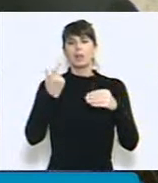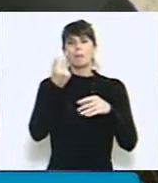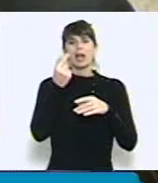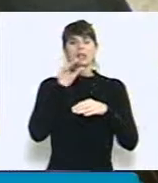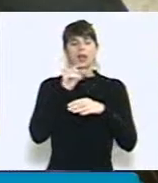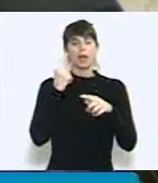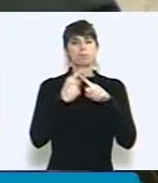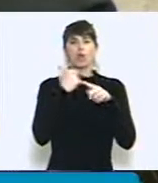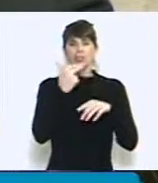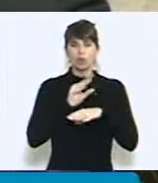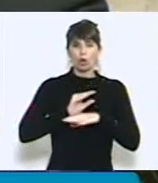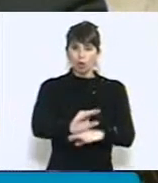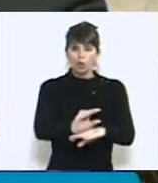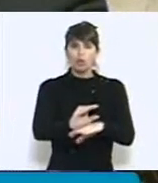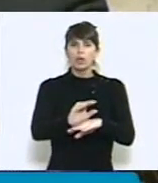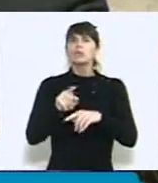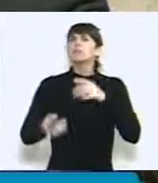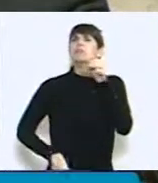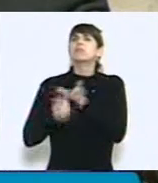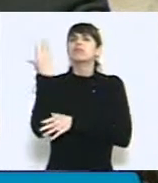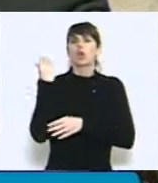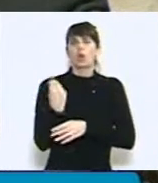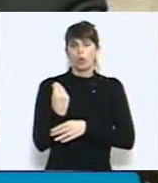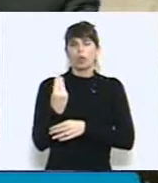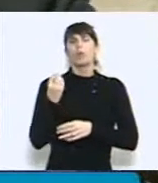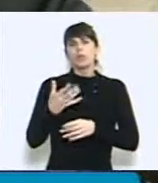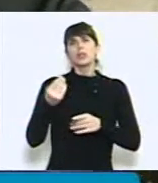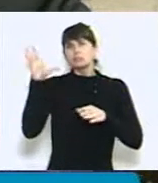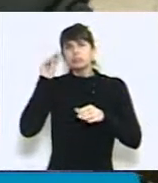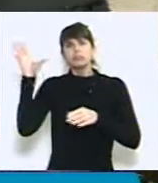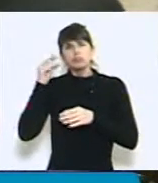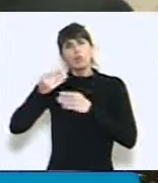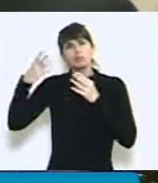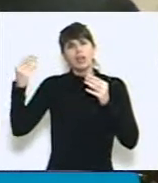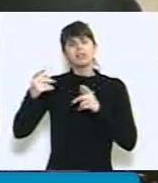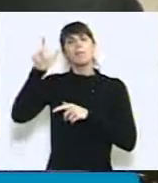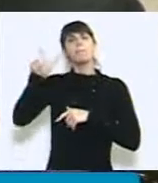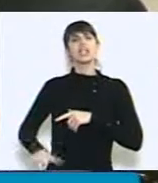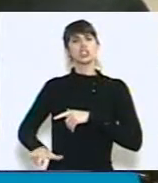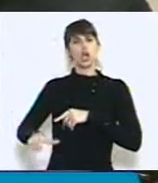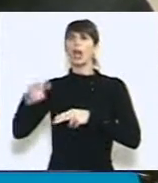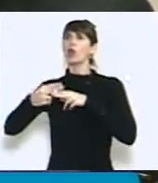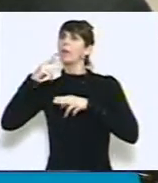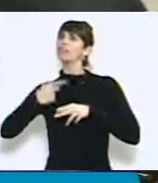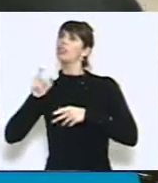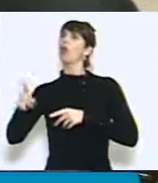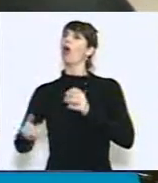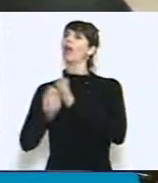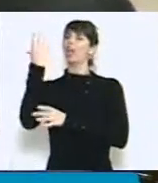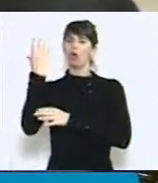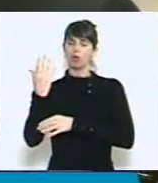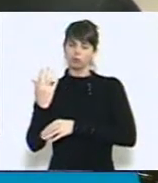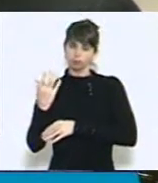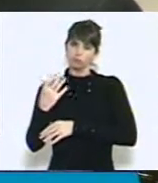hijo, porque hemos escuchado muchas veces que tienen autores con nombre propio. Y yo quiero recordar